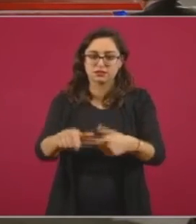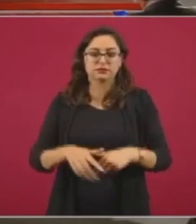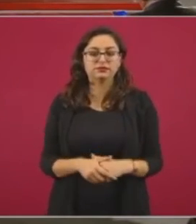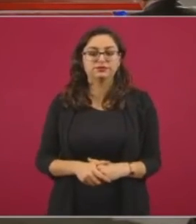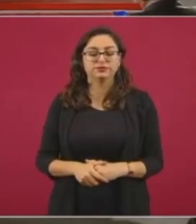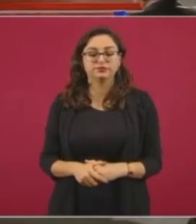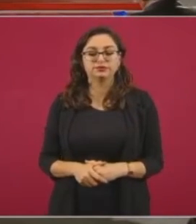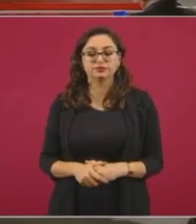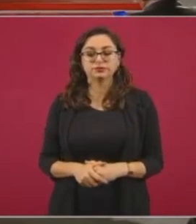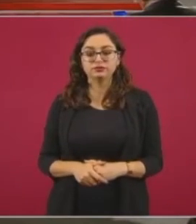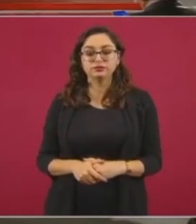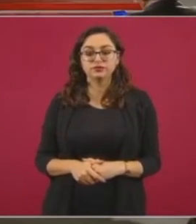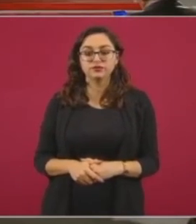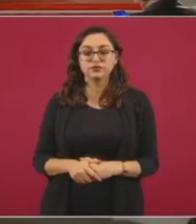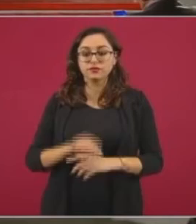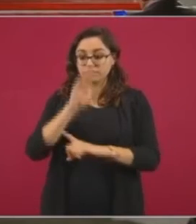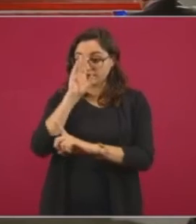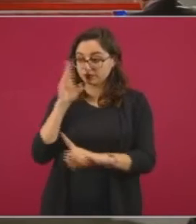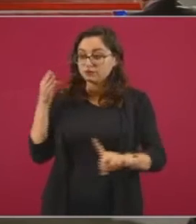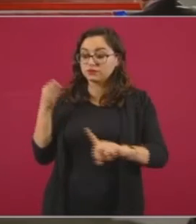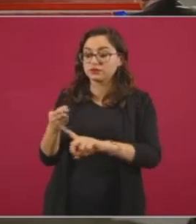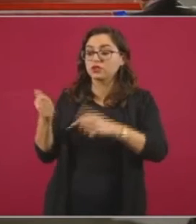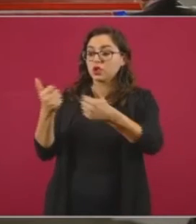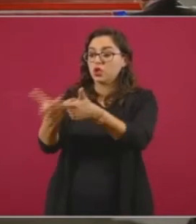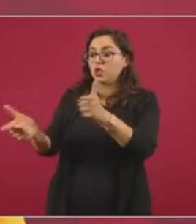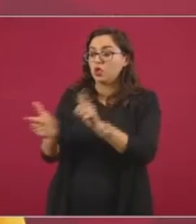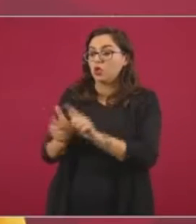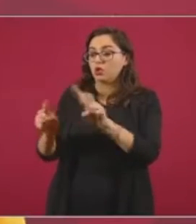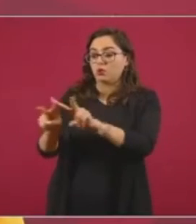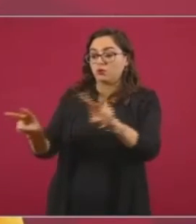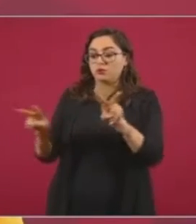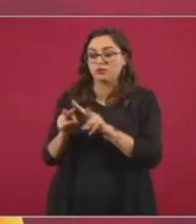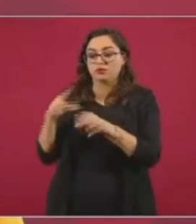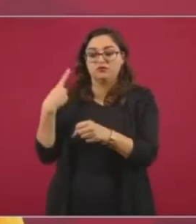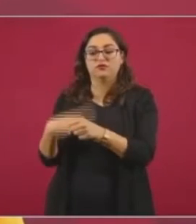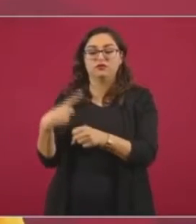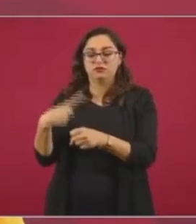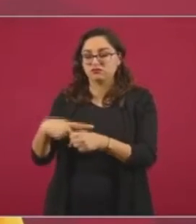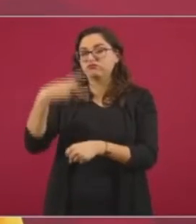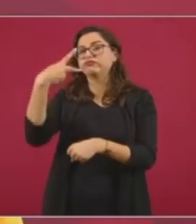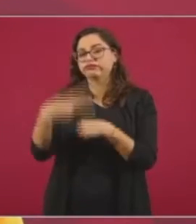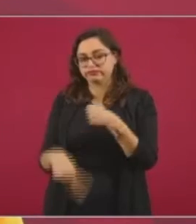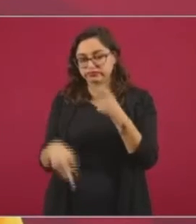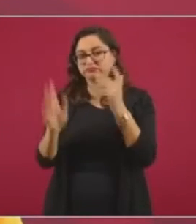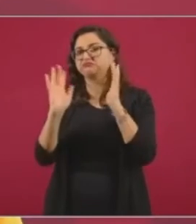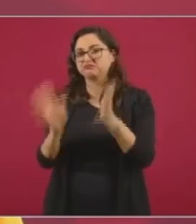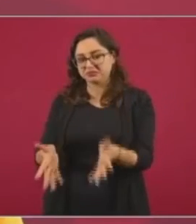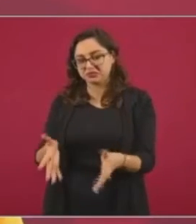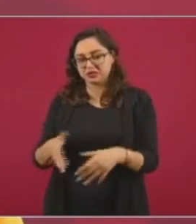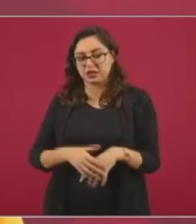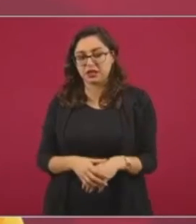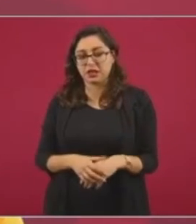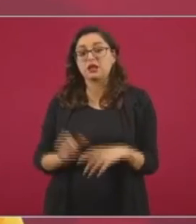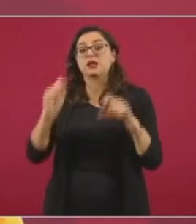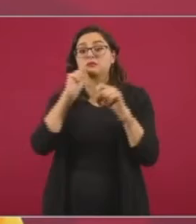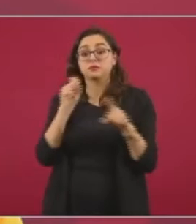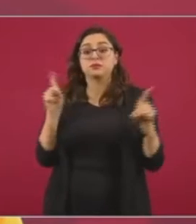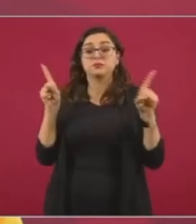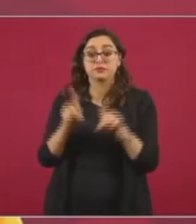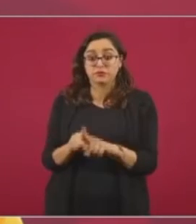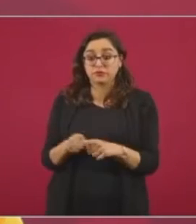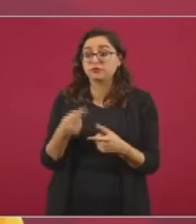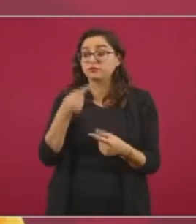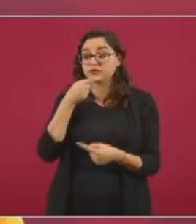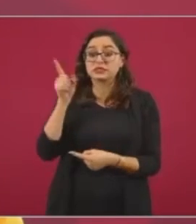llamamiento a centrar la atención en los grupos vulnerables que ya están en riesgo y hacer extensiva la cobertura a los